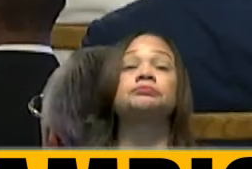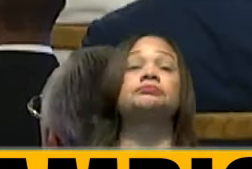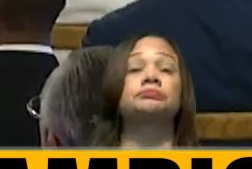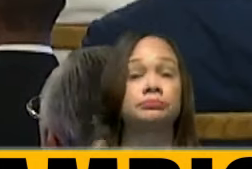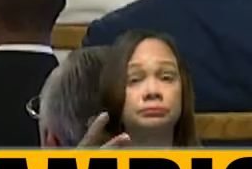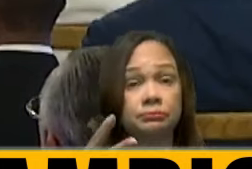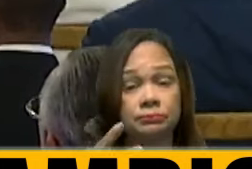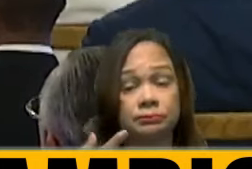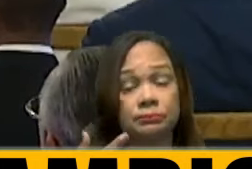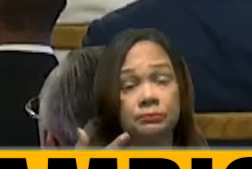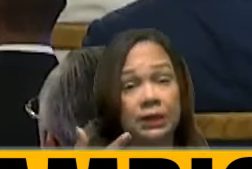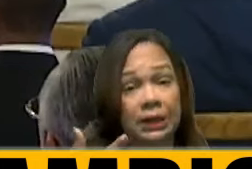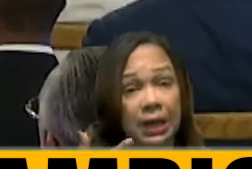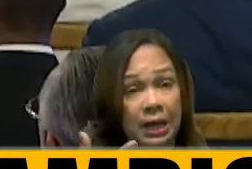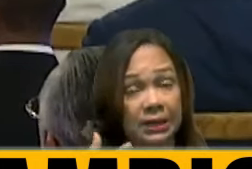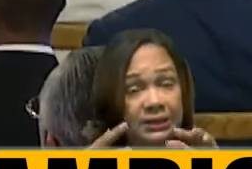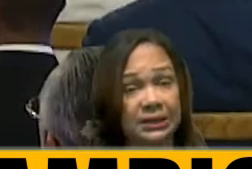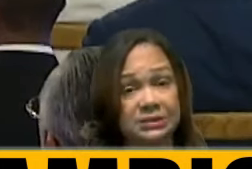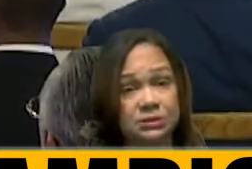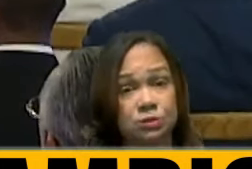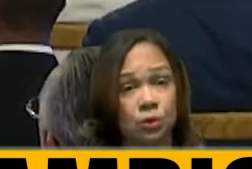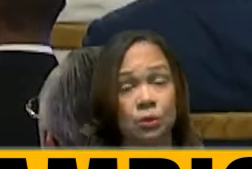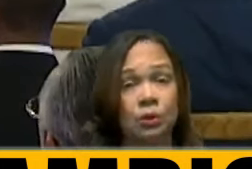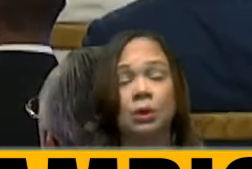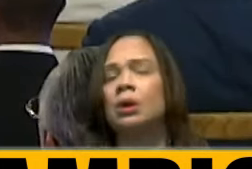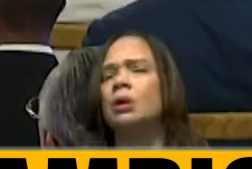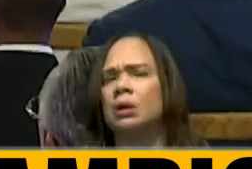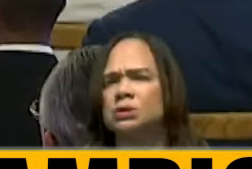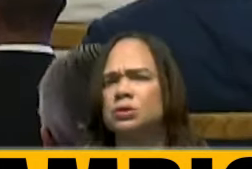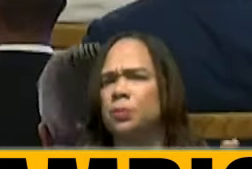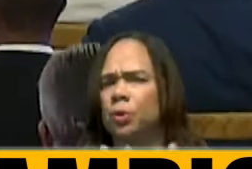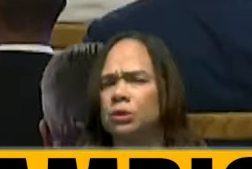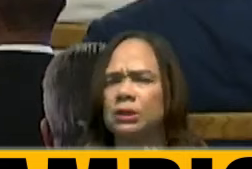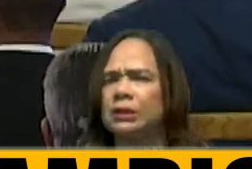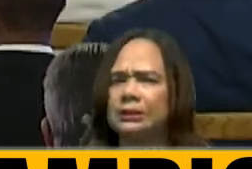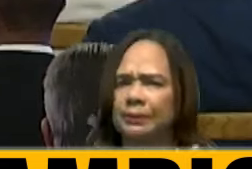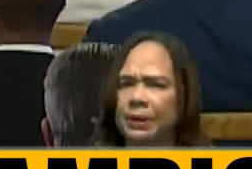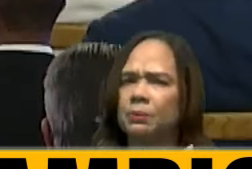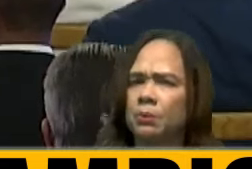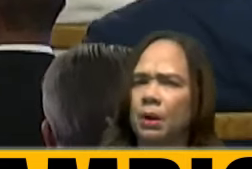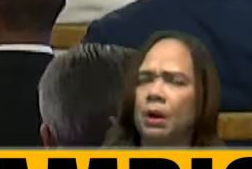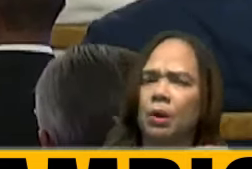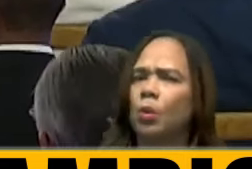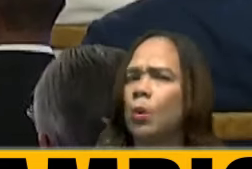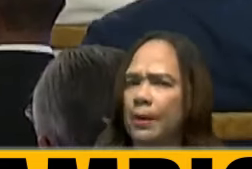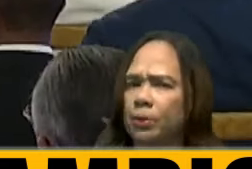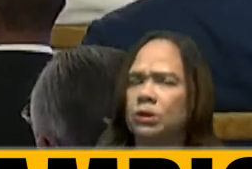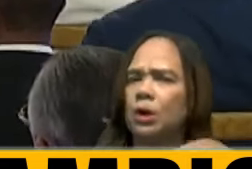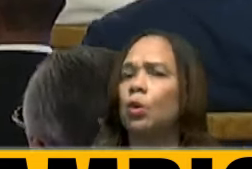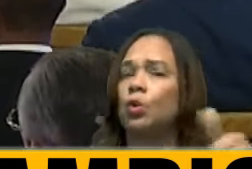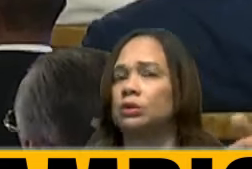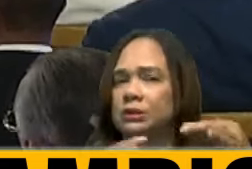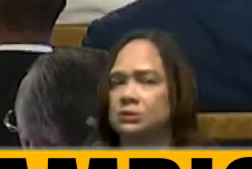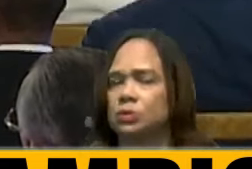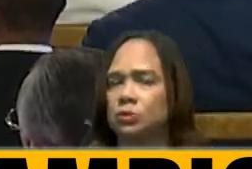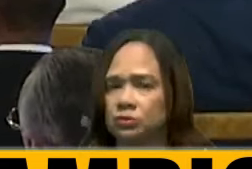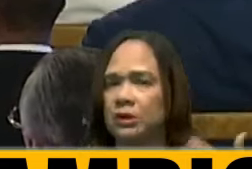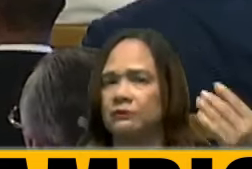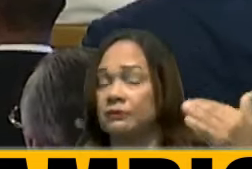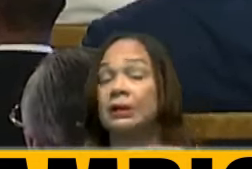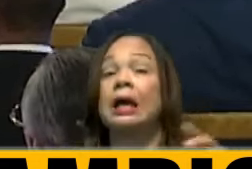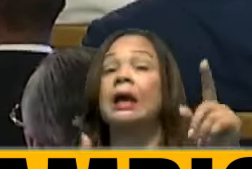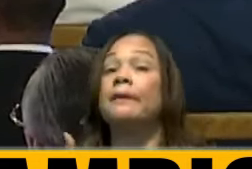medida tiene que ver con el que es algo que viene a complementar otras medidas que ya se han tomado en el pasado que